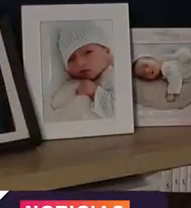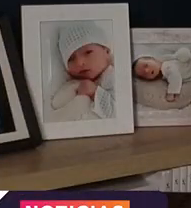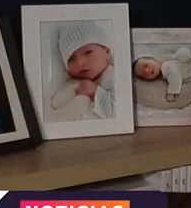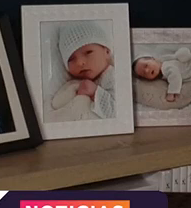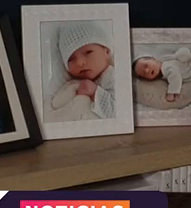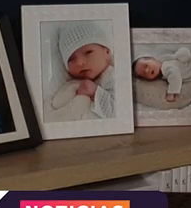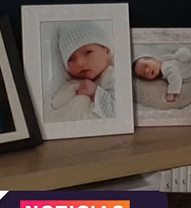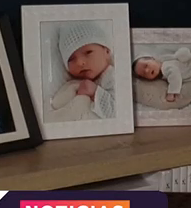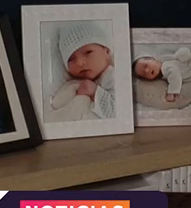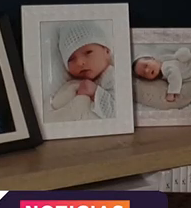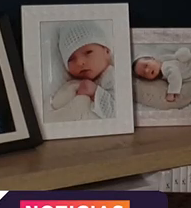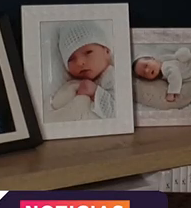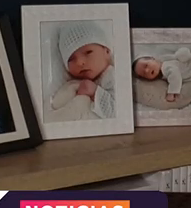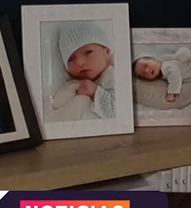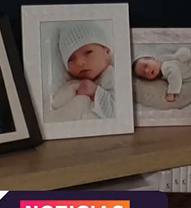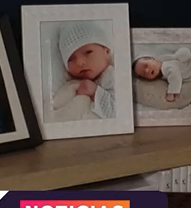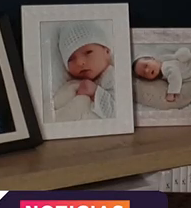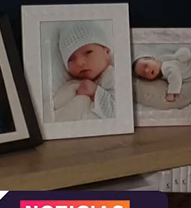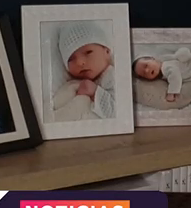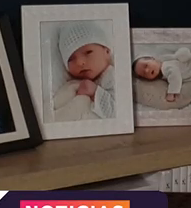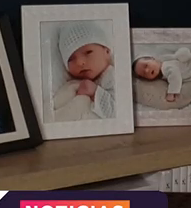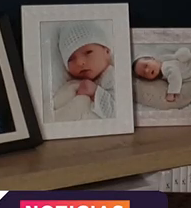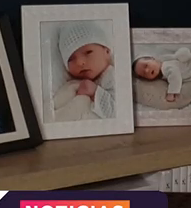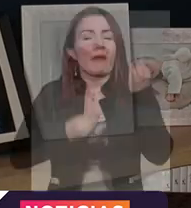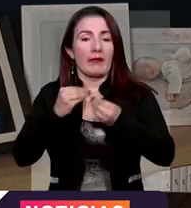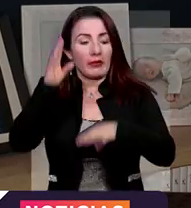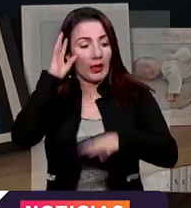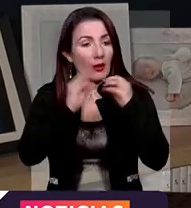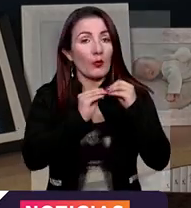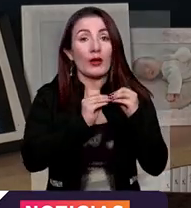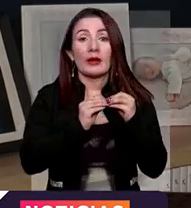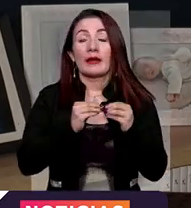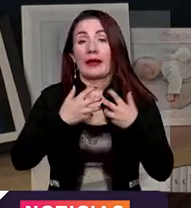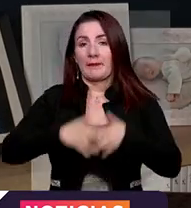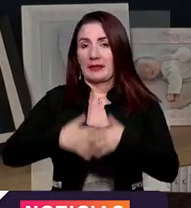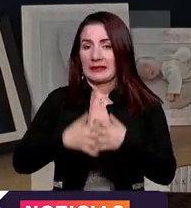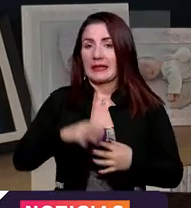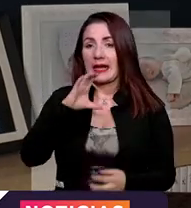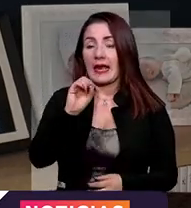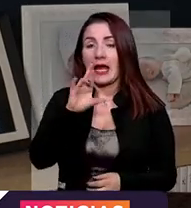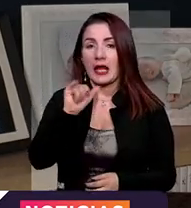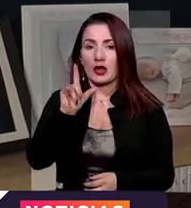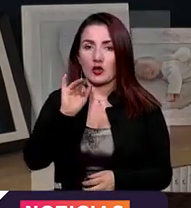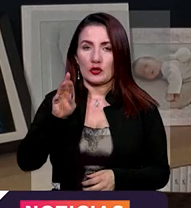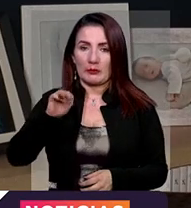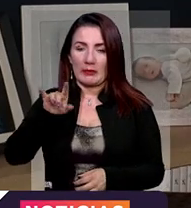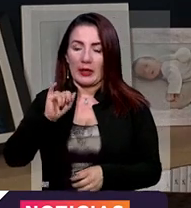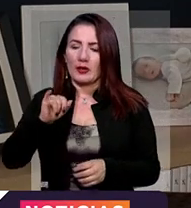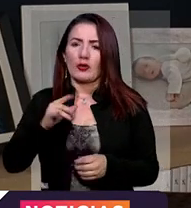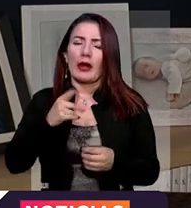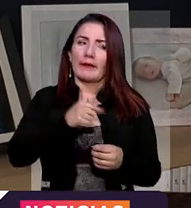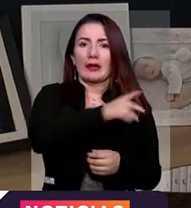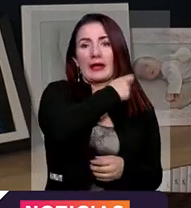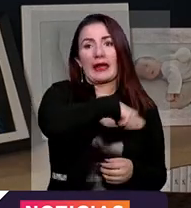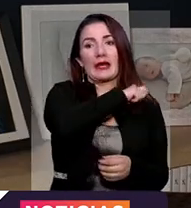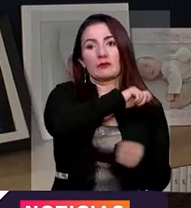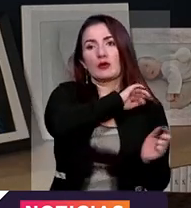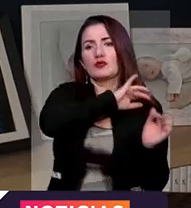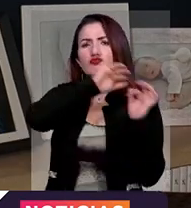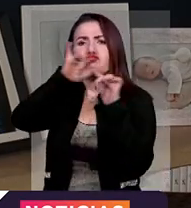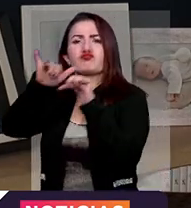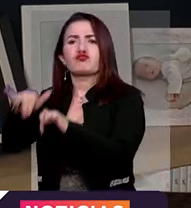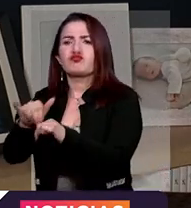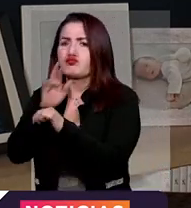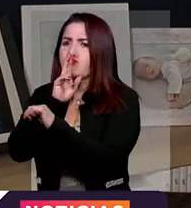y la fiscalía general de la nación no hará ningún preacuerdo con el empresario carlos matos quien fue extraditado desde españa hace unos días para que